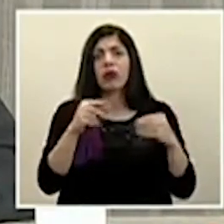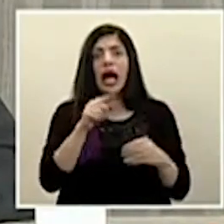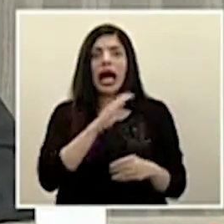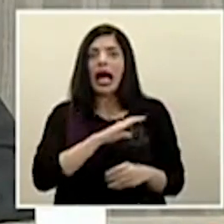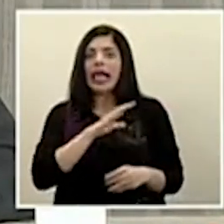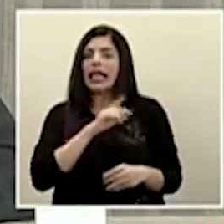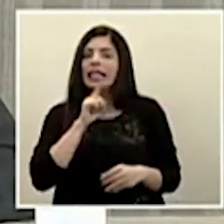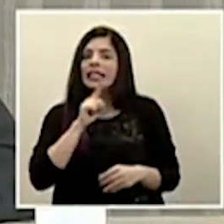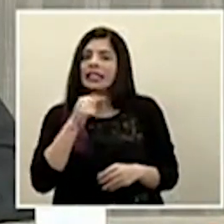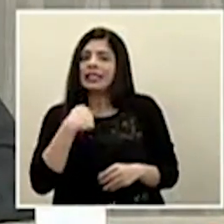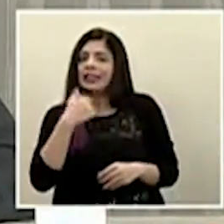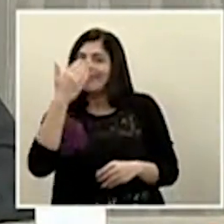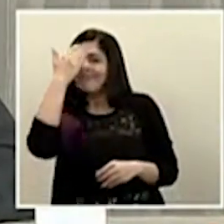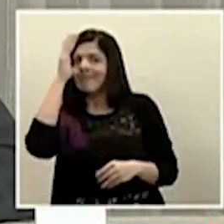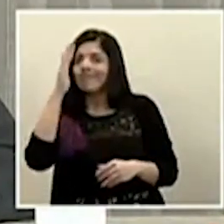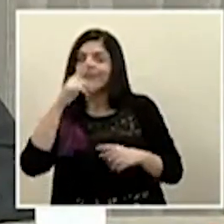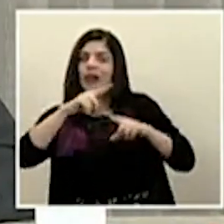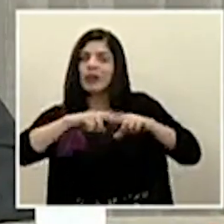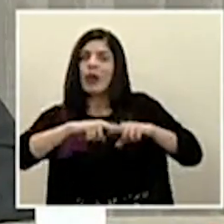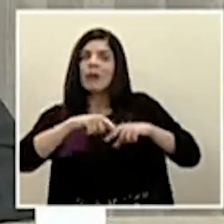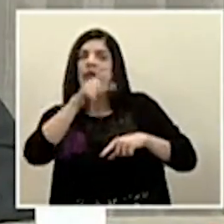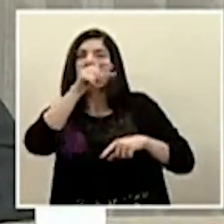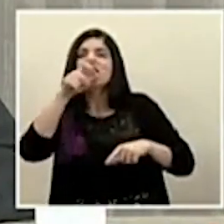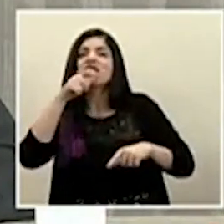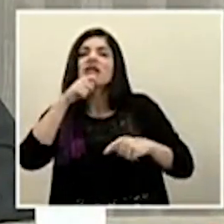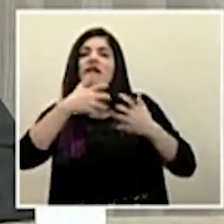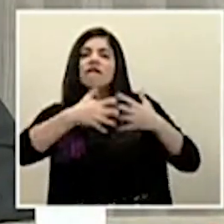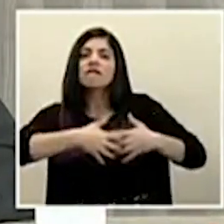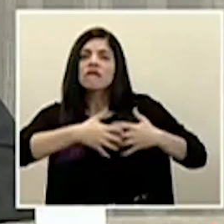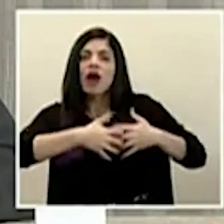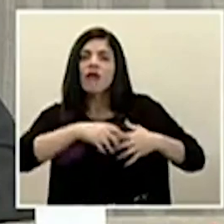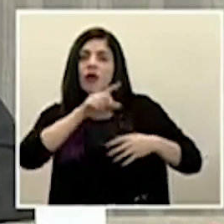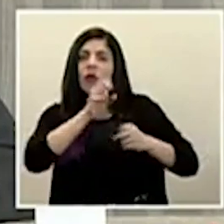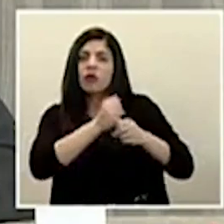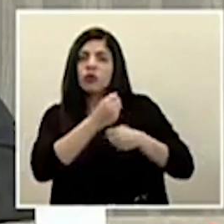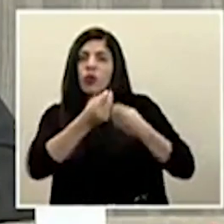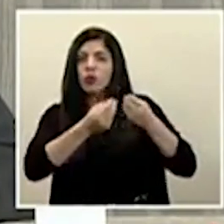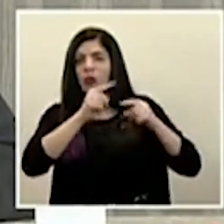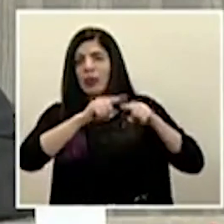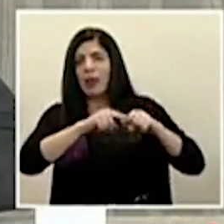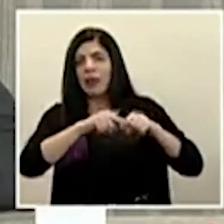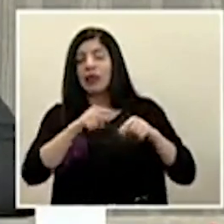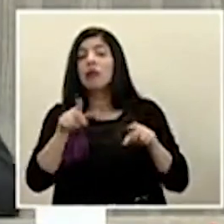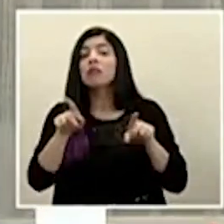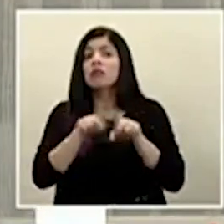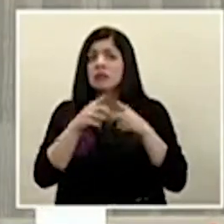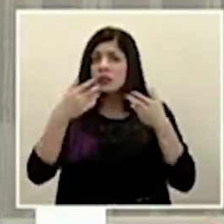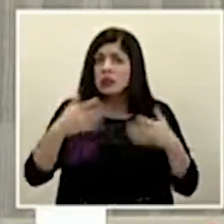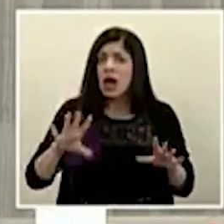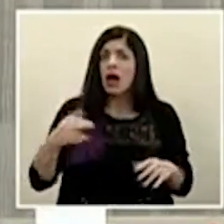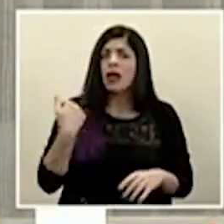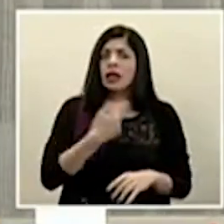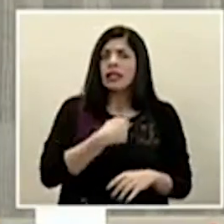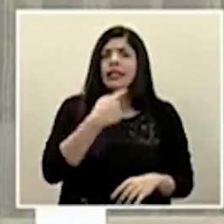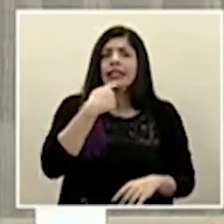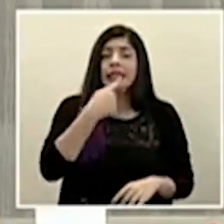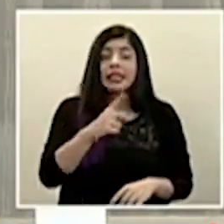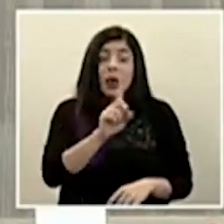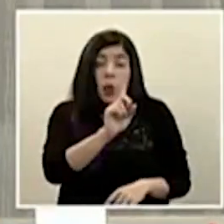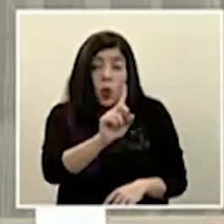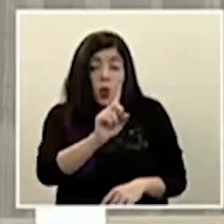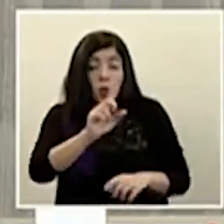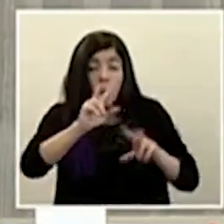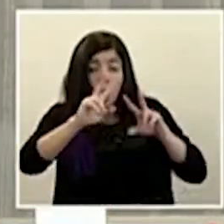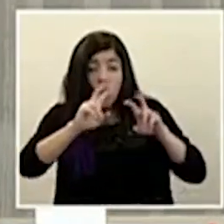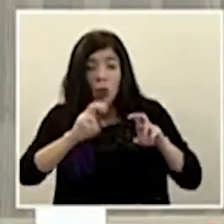en realidad, porque eso pues depende mucho del fabricante y de las condiciones en que se fabrica, y que ya incluso también habíamos indicado que una prueba, por ejemplo,